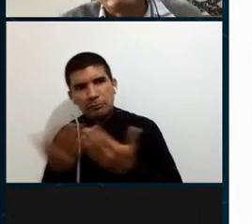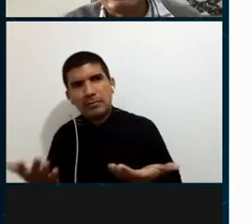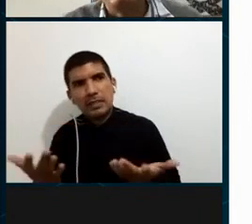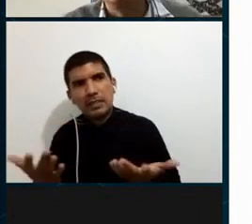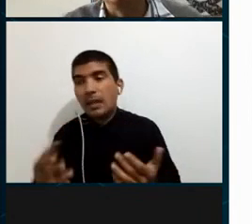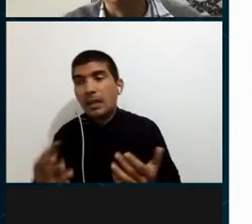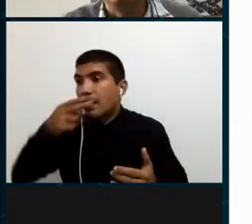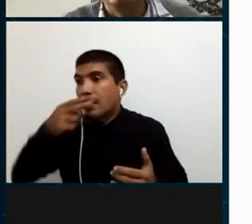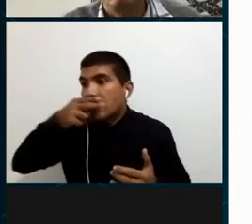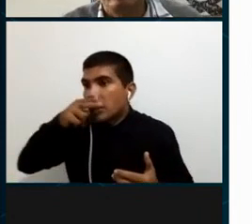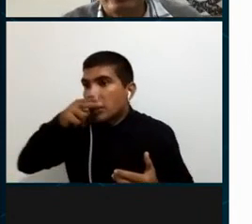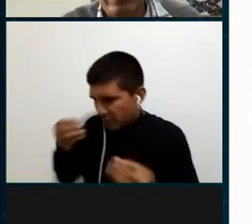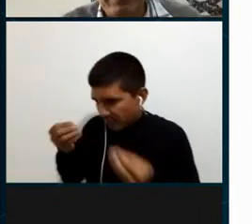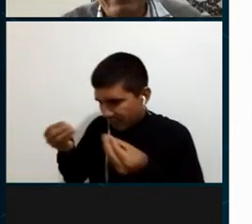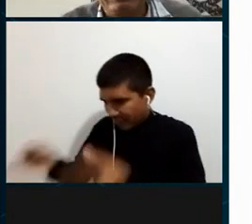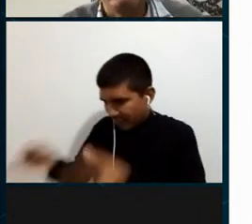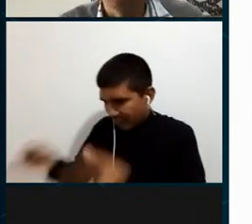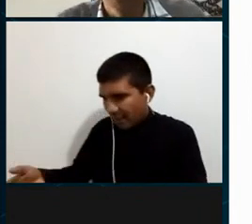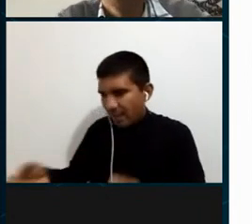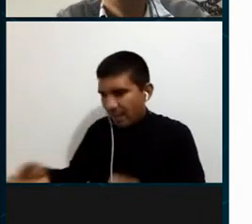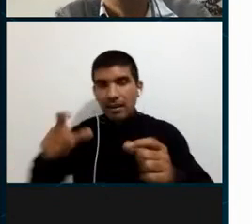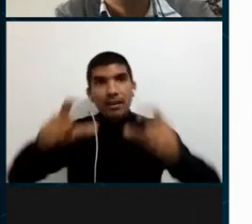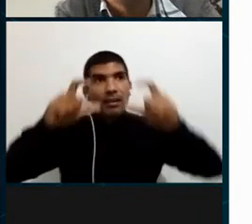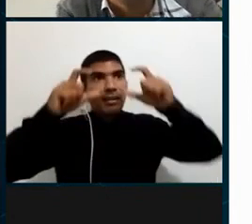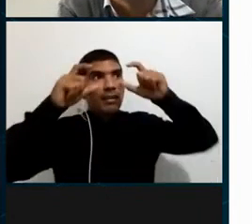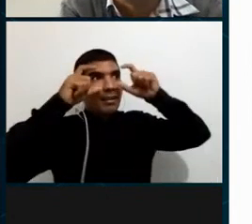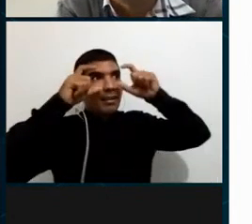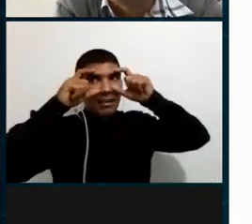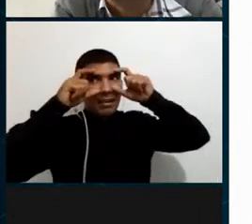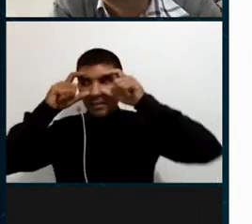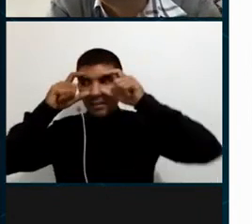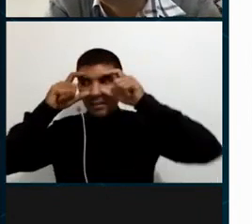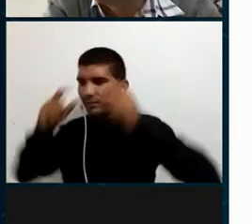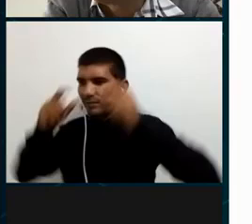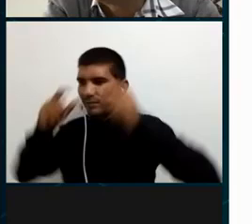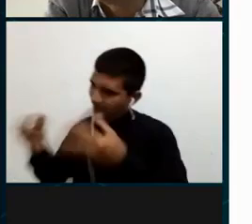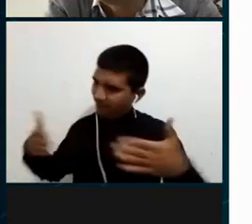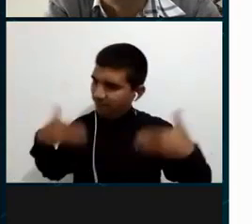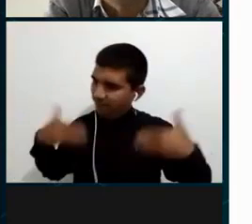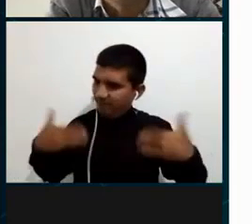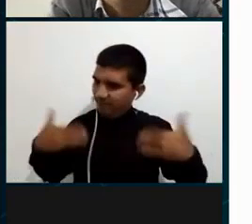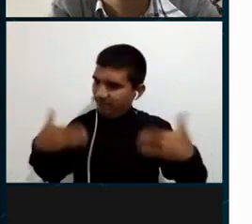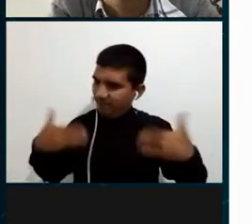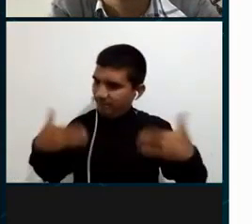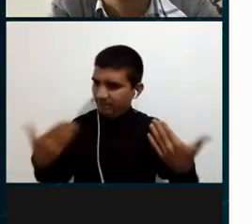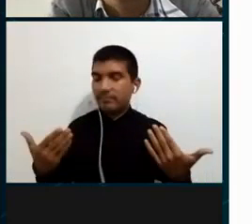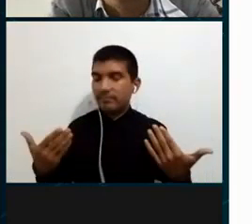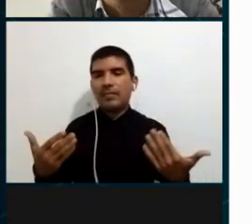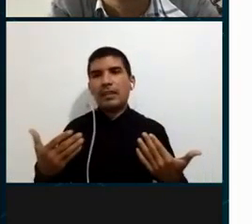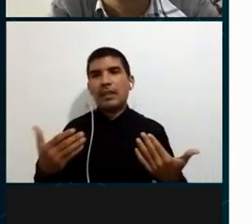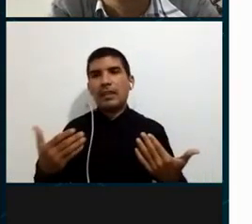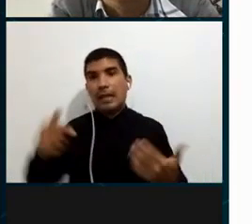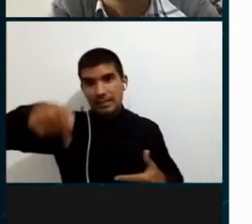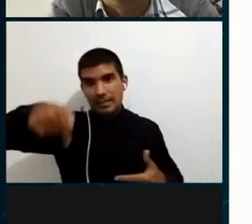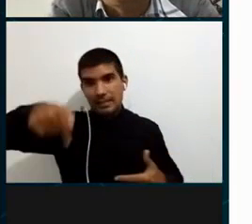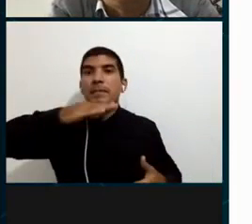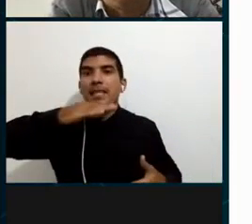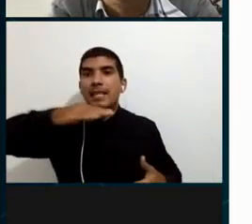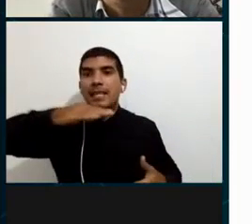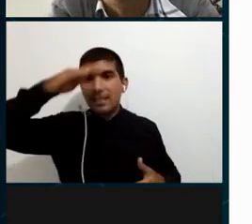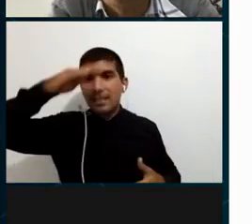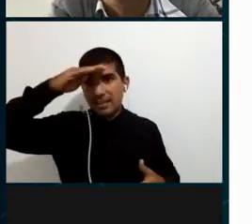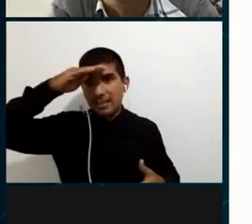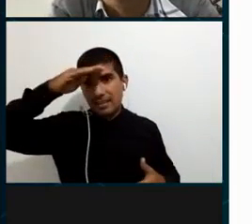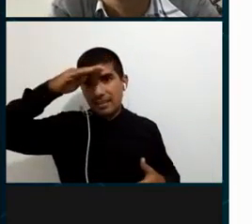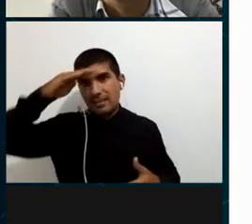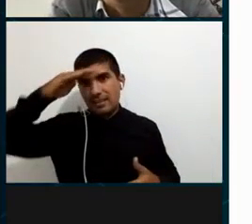nos aterrizamos y voy a partir del Medellín de hoy, voy a utilizar dos slides de una investigación de